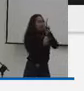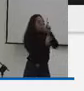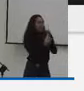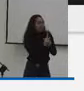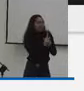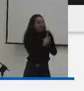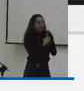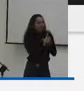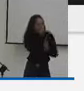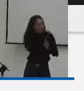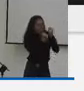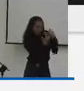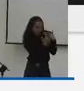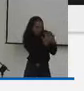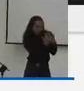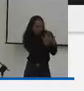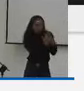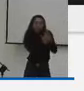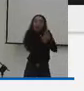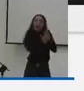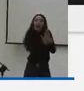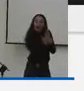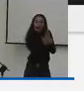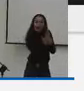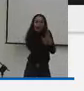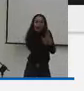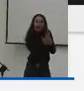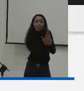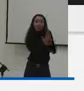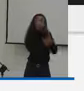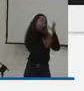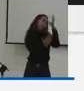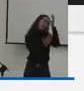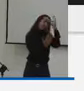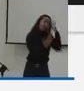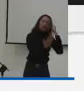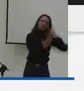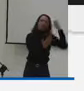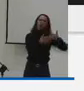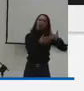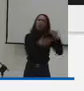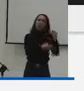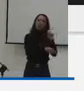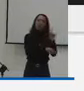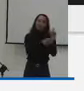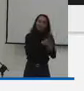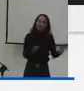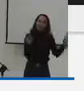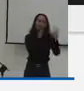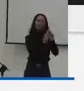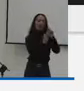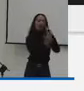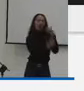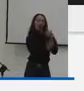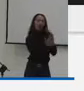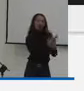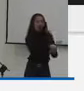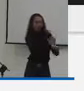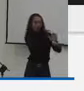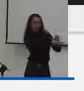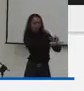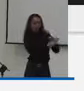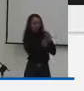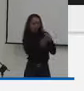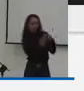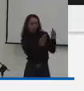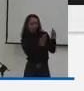como aquella figura en la cual una persona que no necesariamente era contador vigilaba las actuaciones de la entidad a